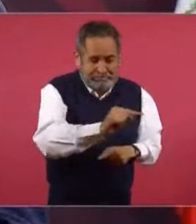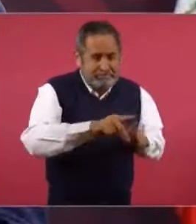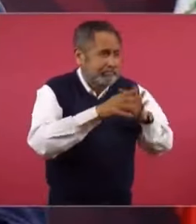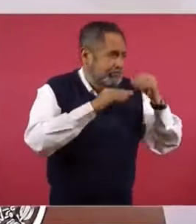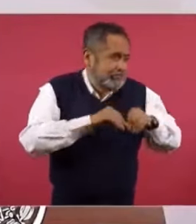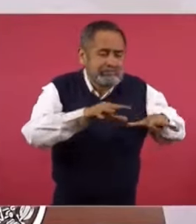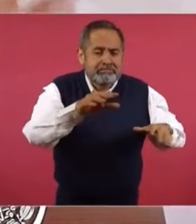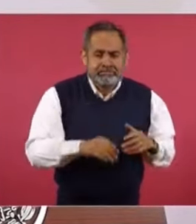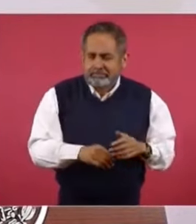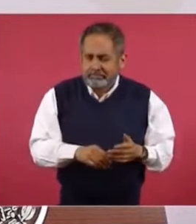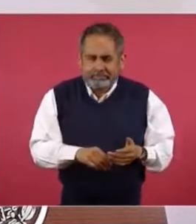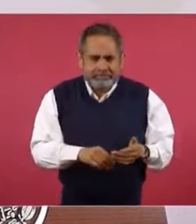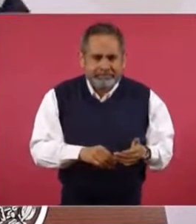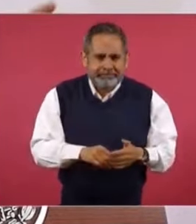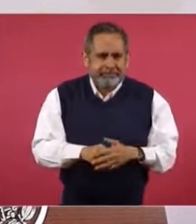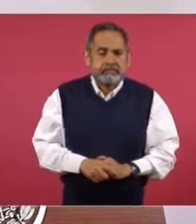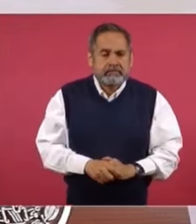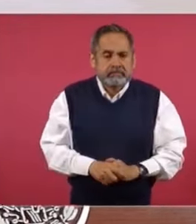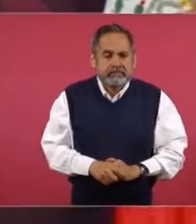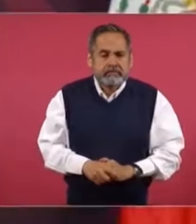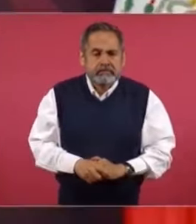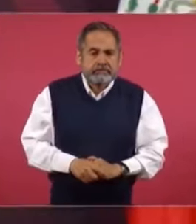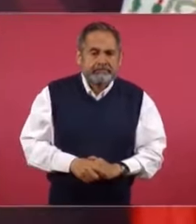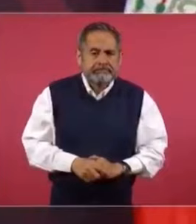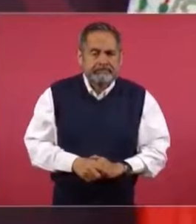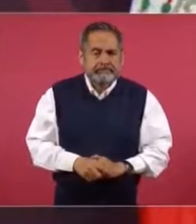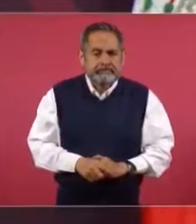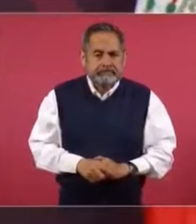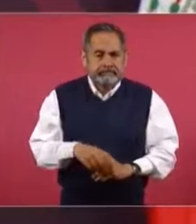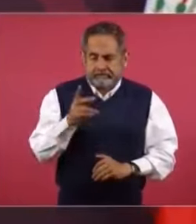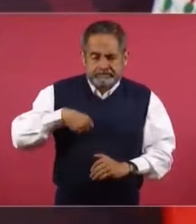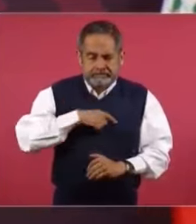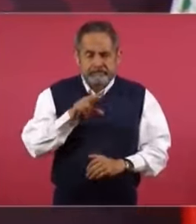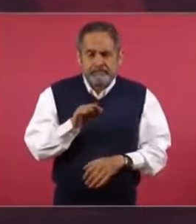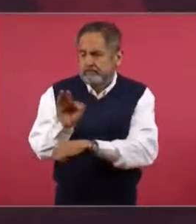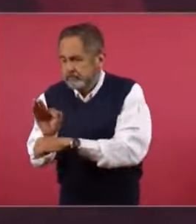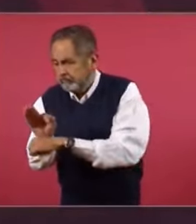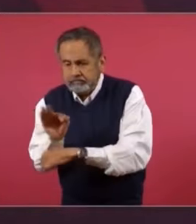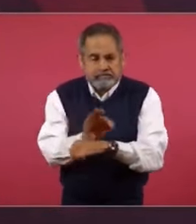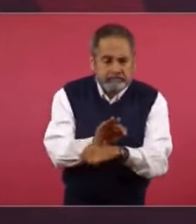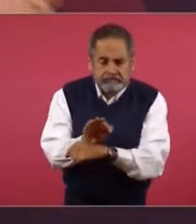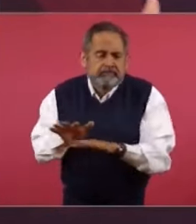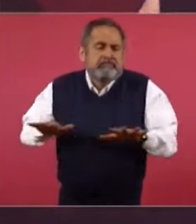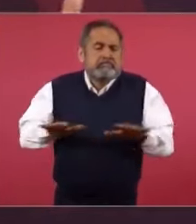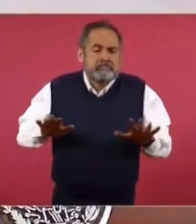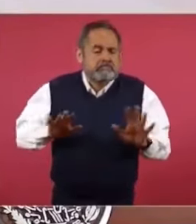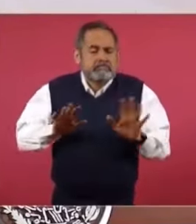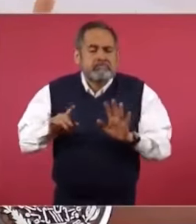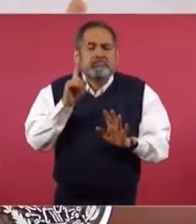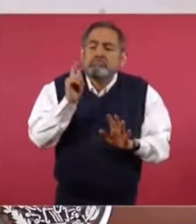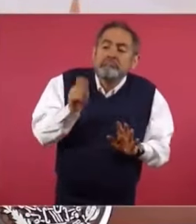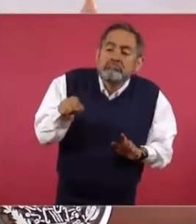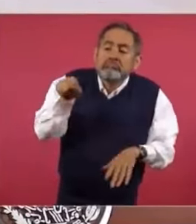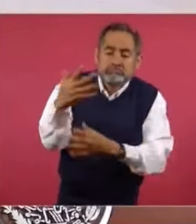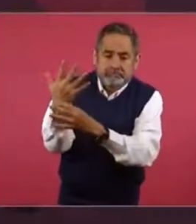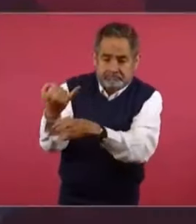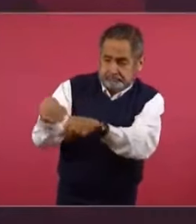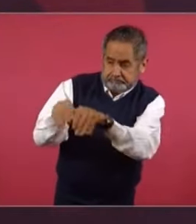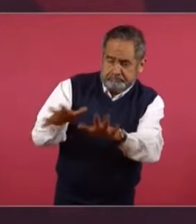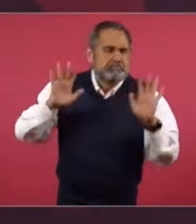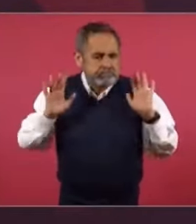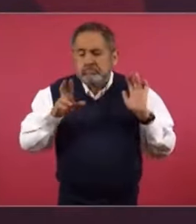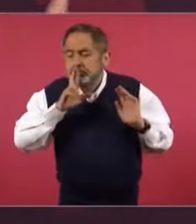información en cargada. Y no estamos a favor ni de uno ni de otro. Lo que queremos es que se den a conocer los